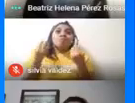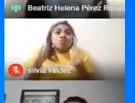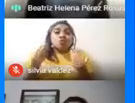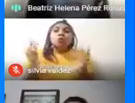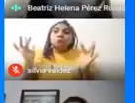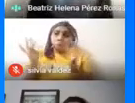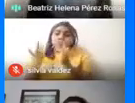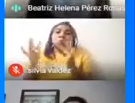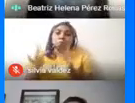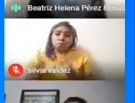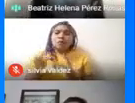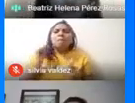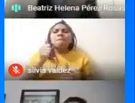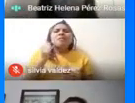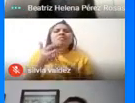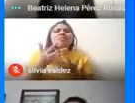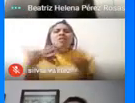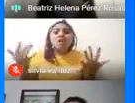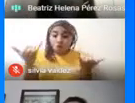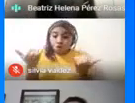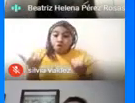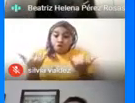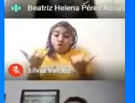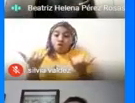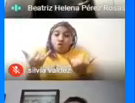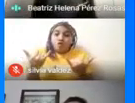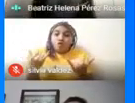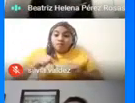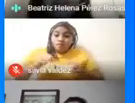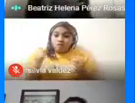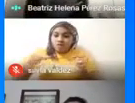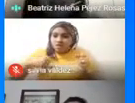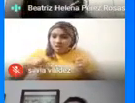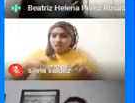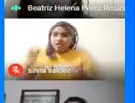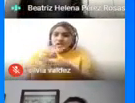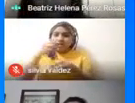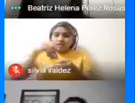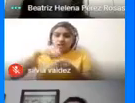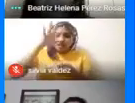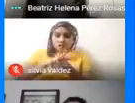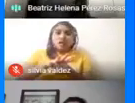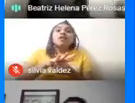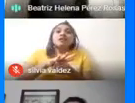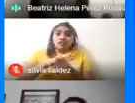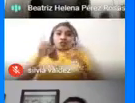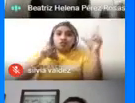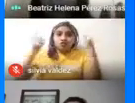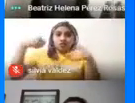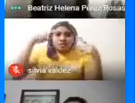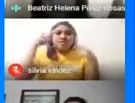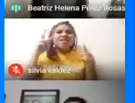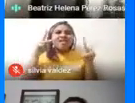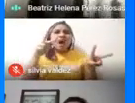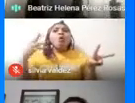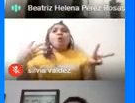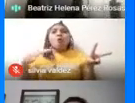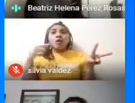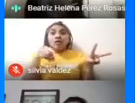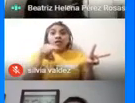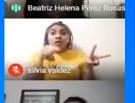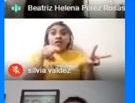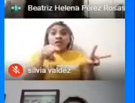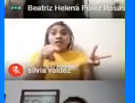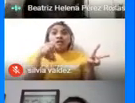coherentes. El mismo hecho que hoy Bogotá tenga un instituto distrital de turismo hace ver que de